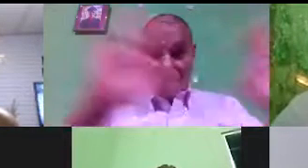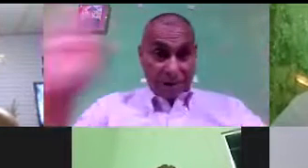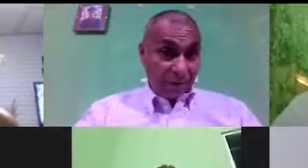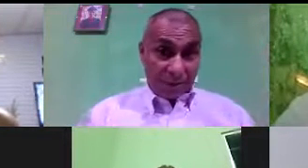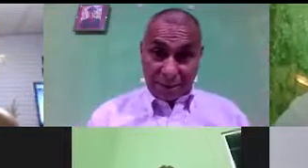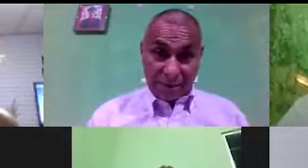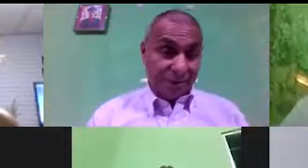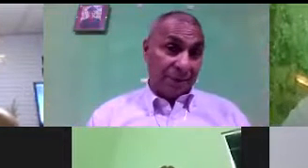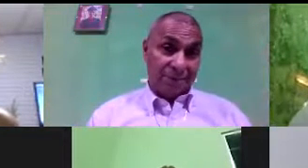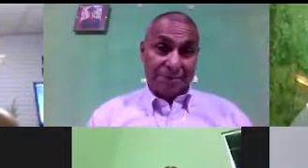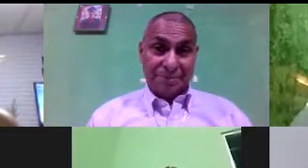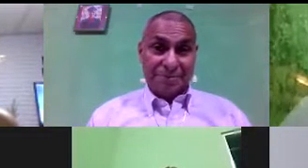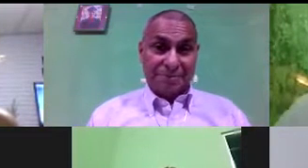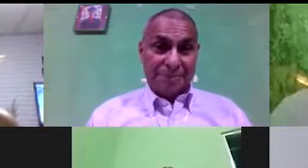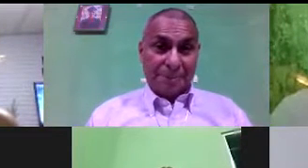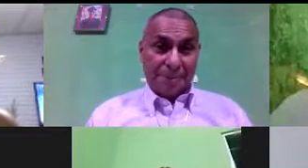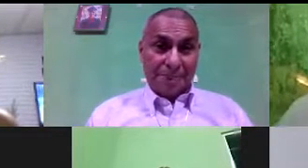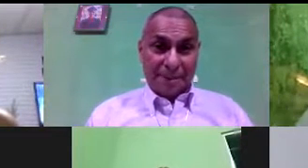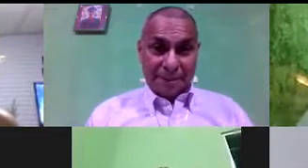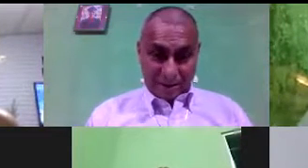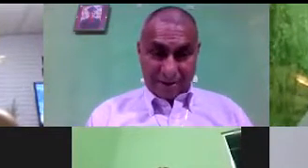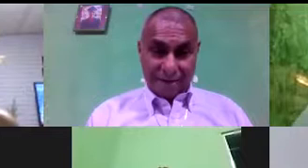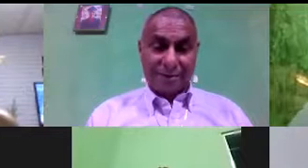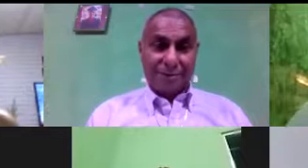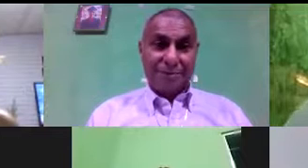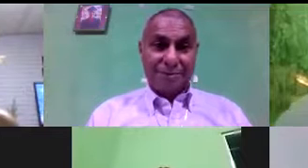puedo cargar cualquier nombre. Ok.